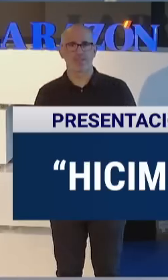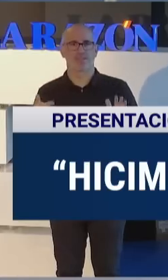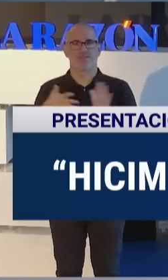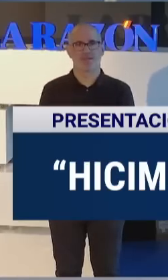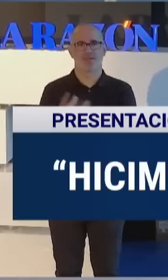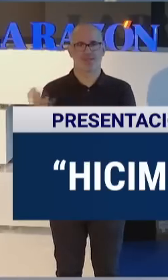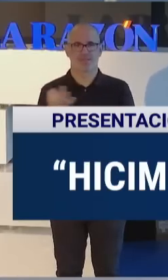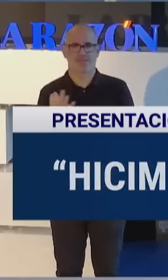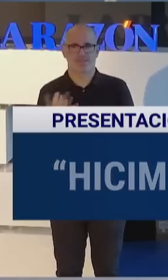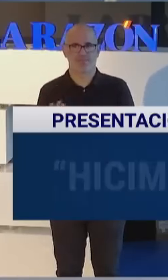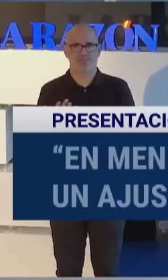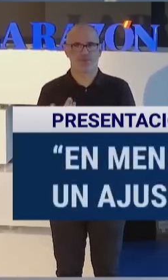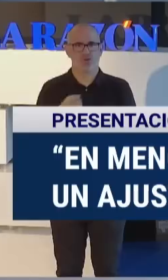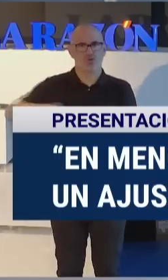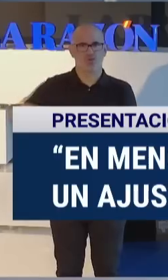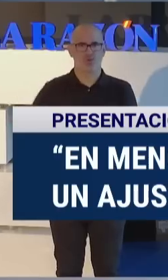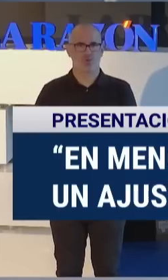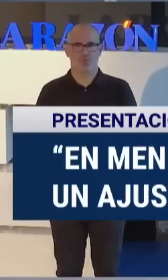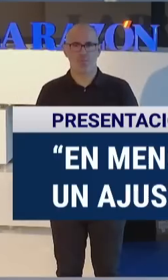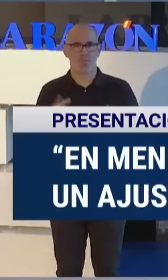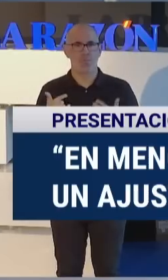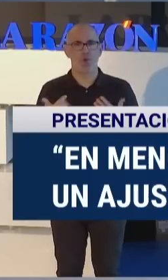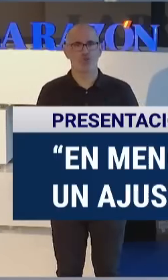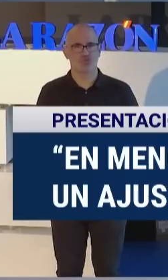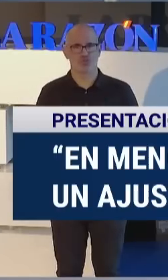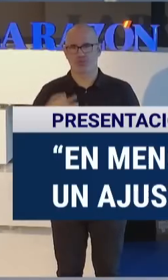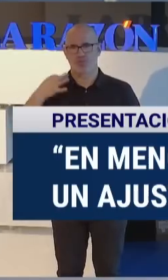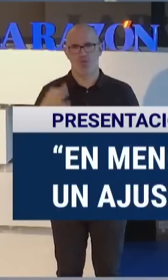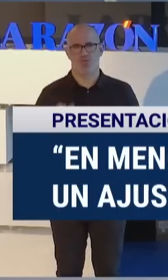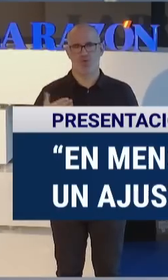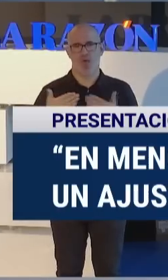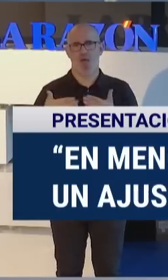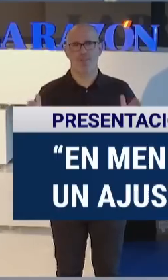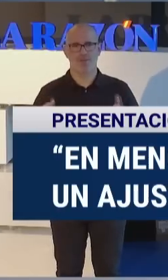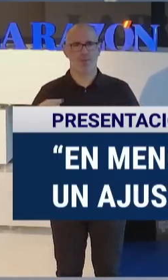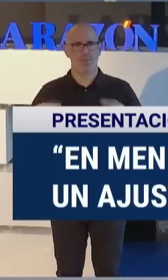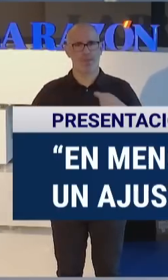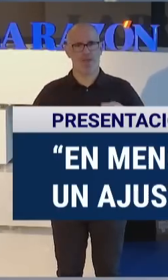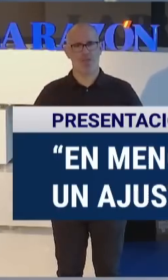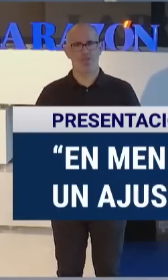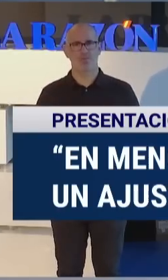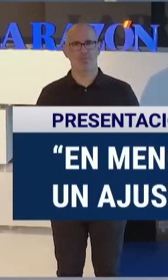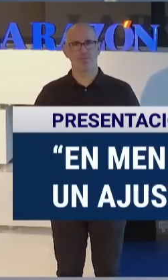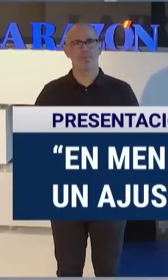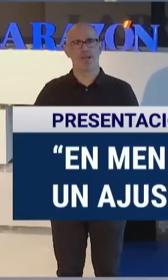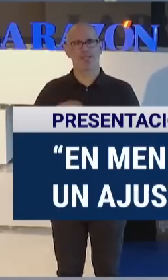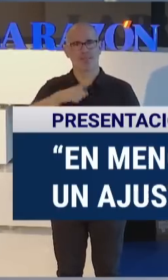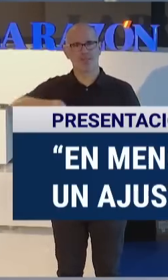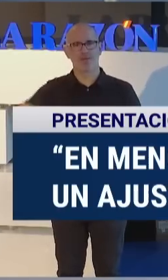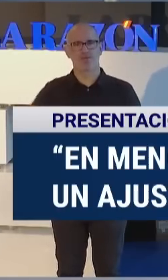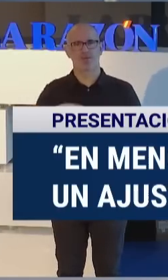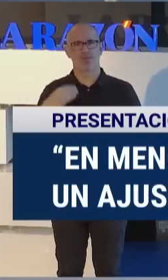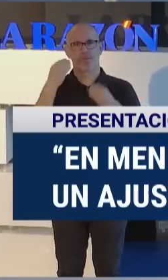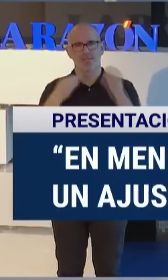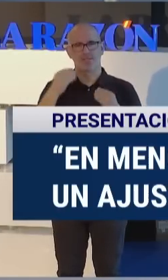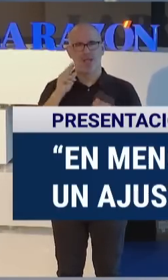digamos, más tarde o más temprano vamos a terminar abriendo el mercado, y al mismo tiempo lo que se empieza a ver es que